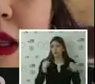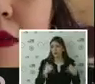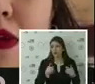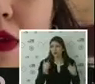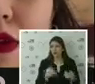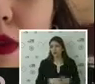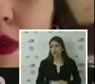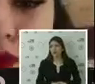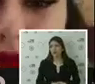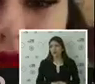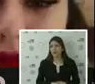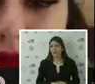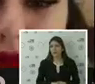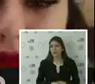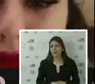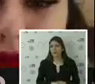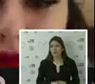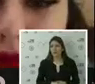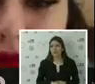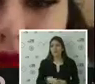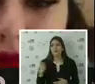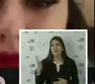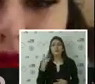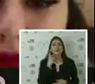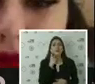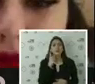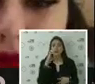Se apagó su micrófono, diputada.